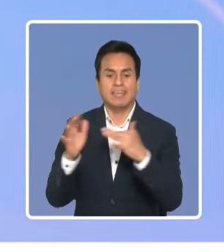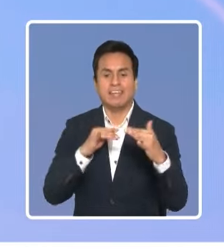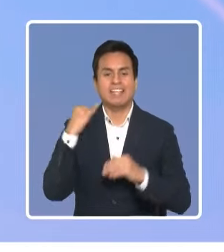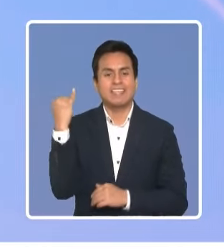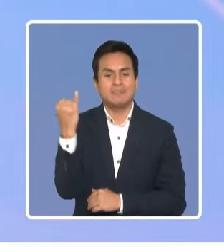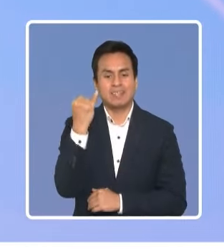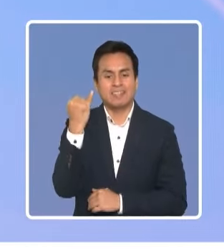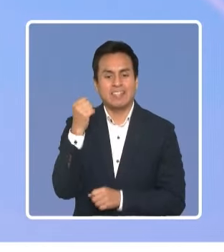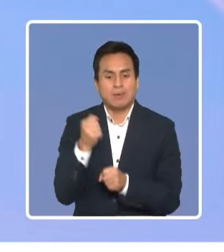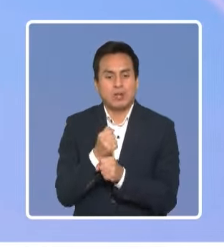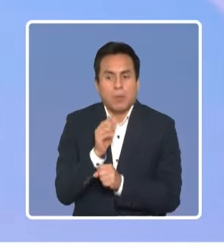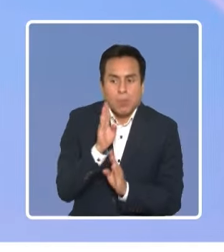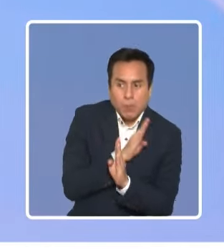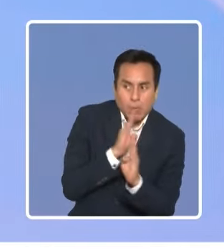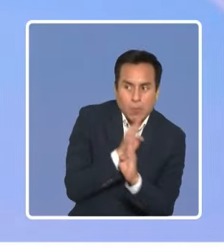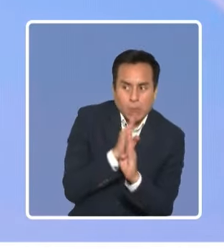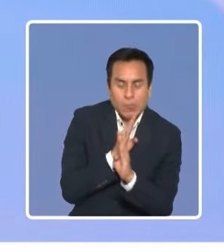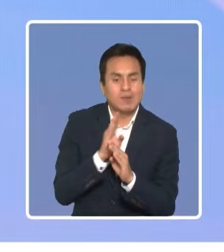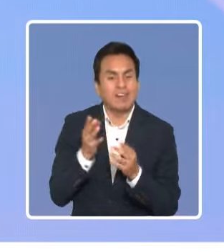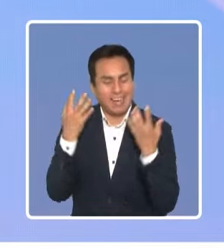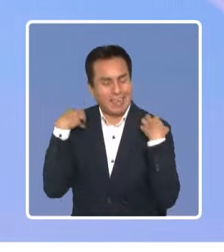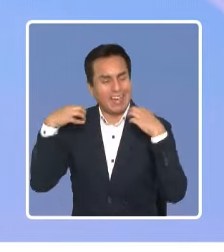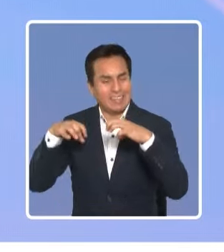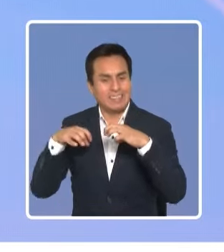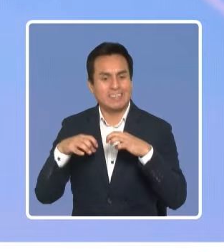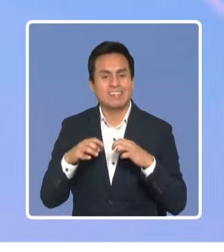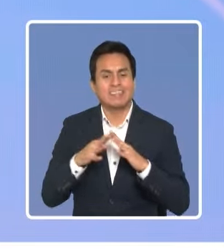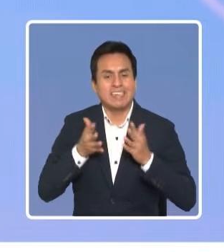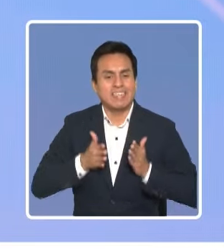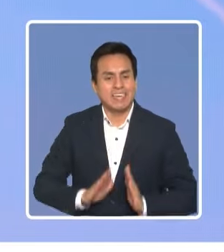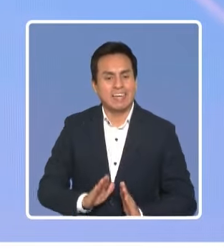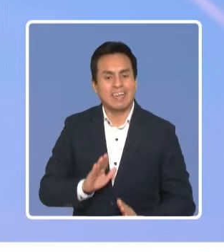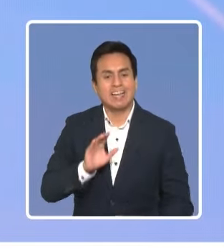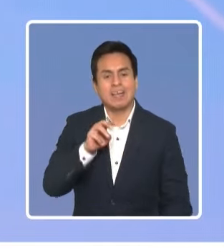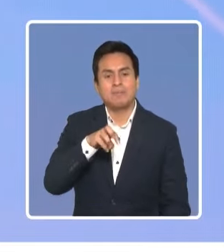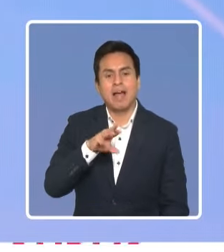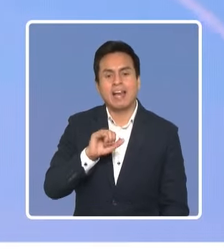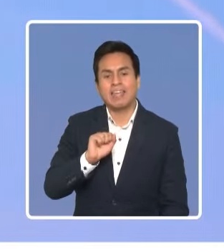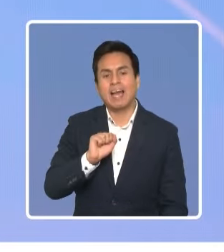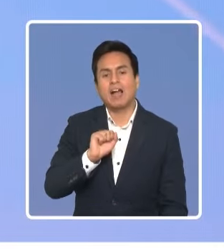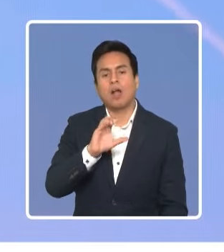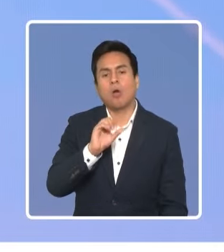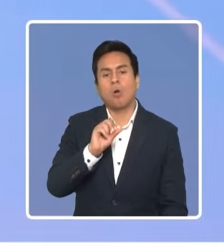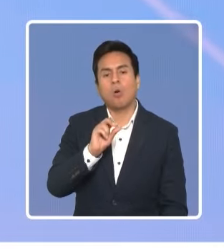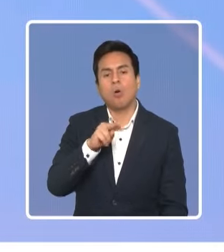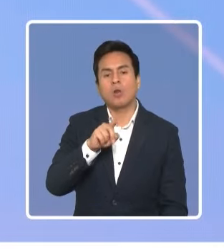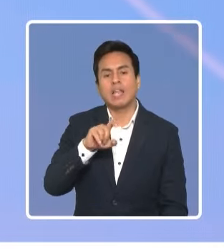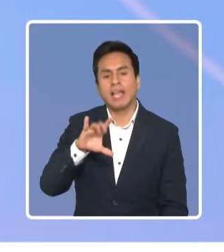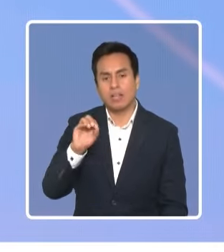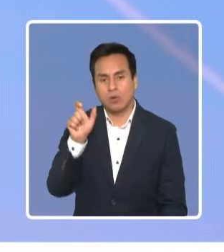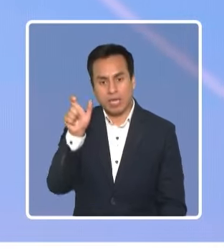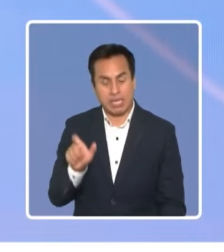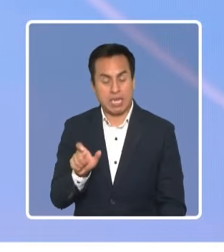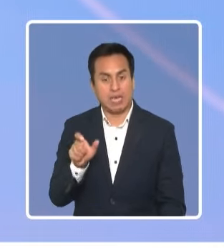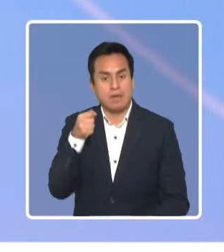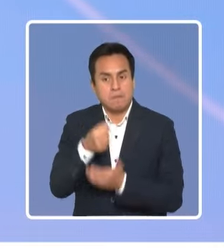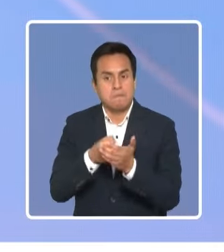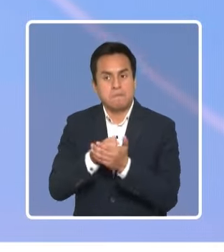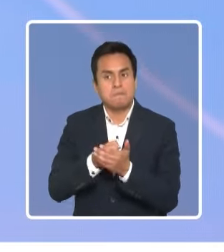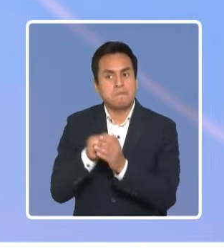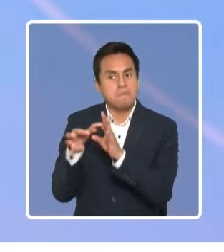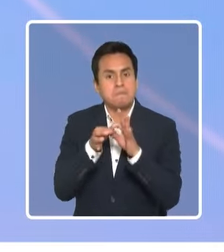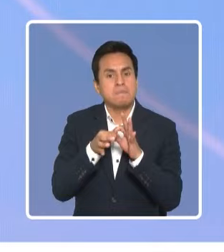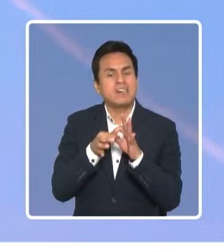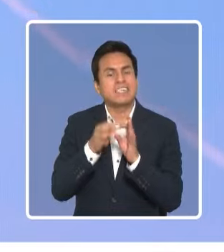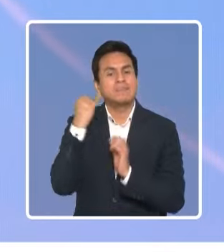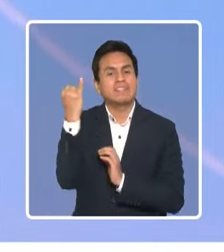de la Independencia labores de espía. En la chillaneja María Cornelia Olivares, que fue promotora de la causa independentista